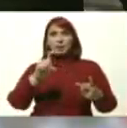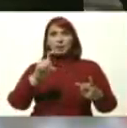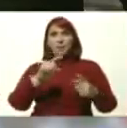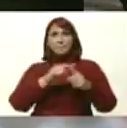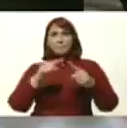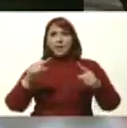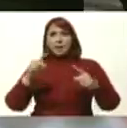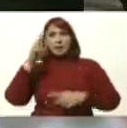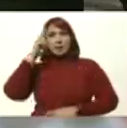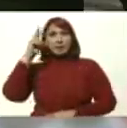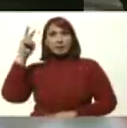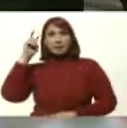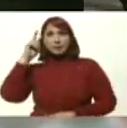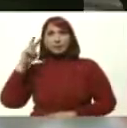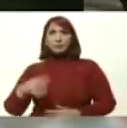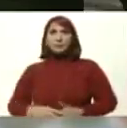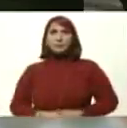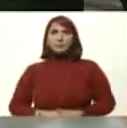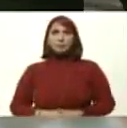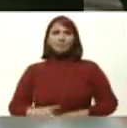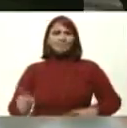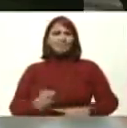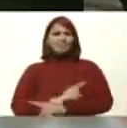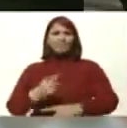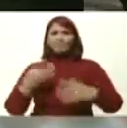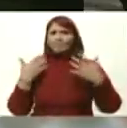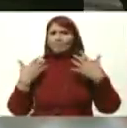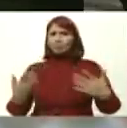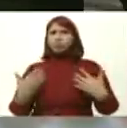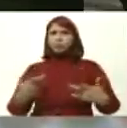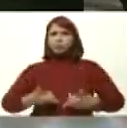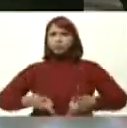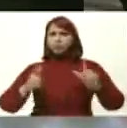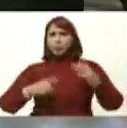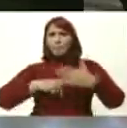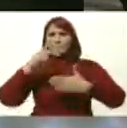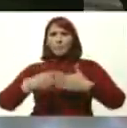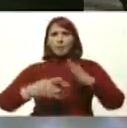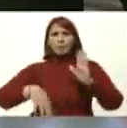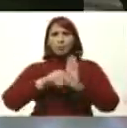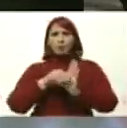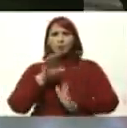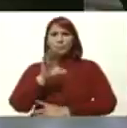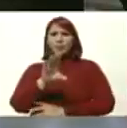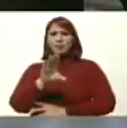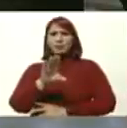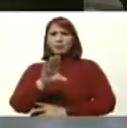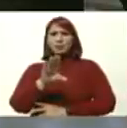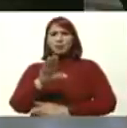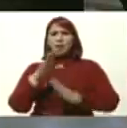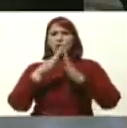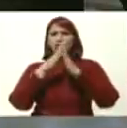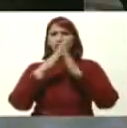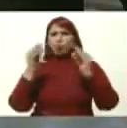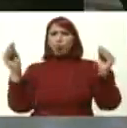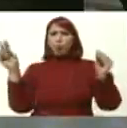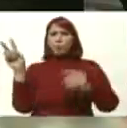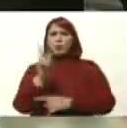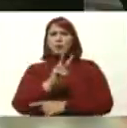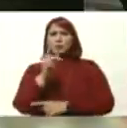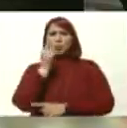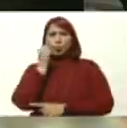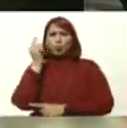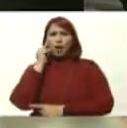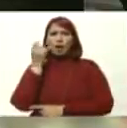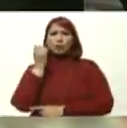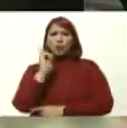la Cancillería de inmediato procedamos a un plan Vuelta a la Patria de todos los venezolanos y venezolanas